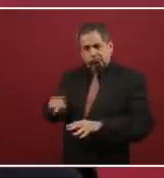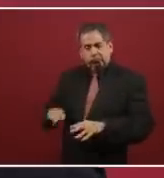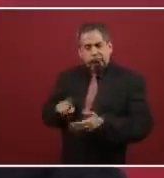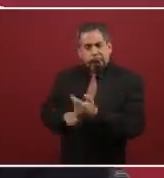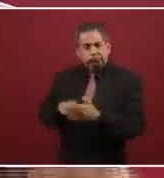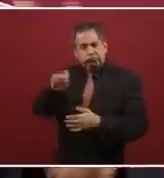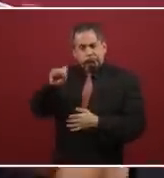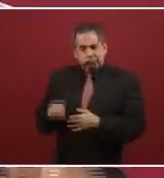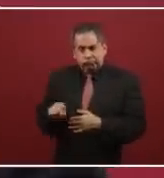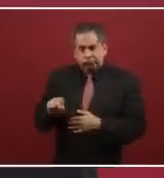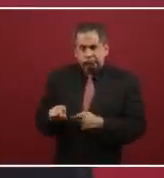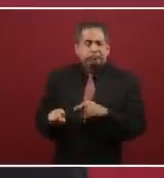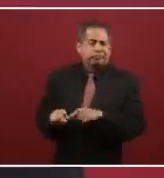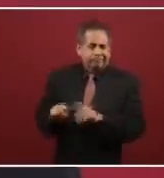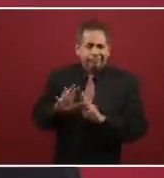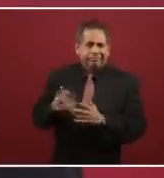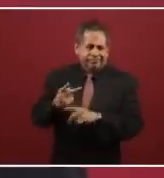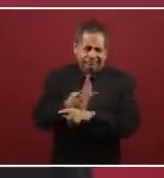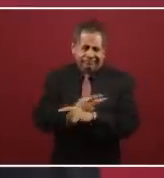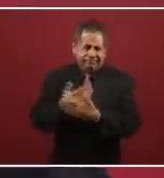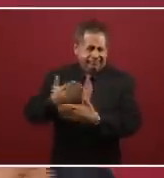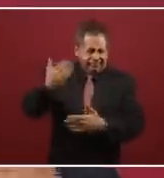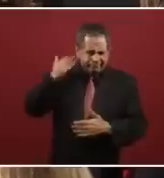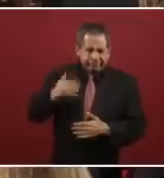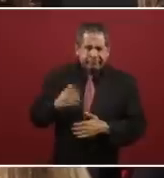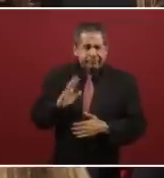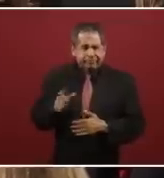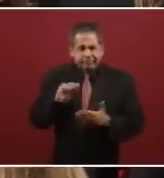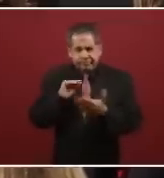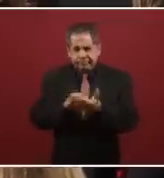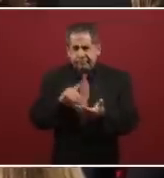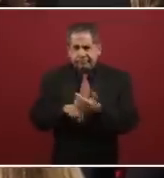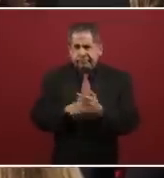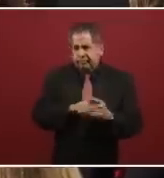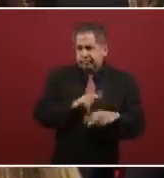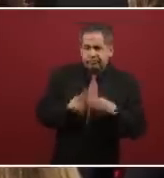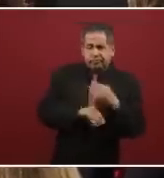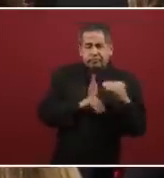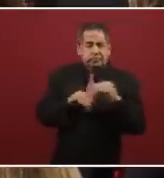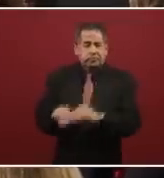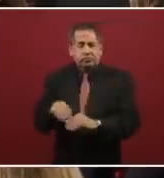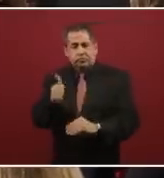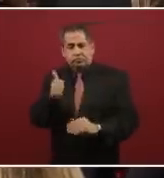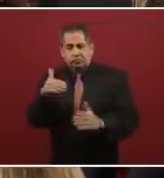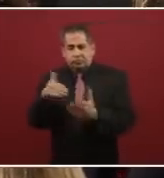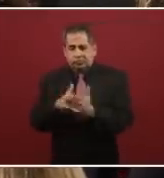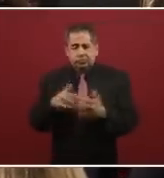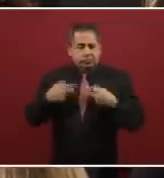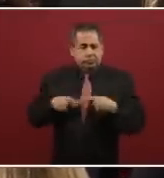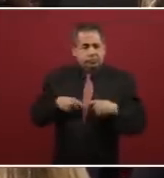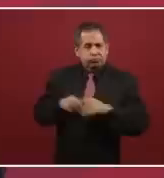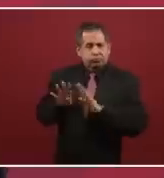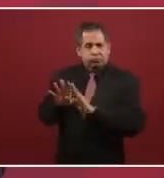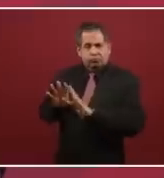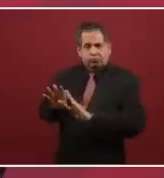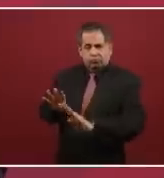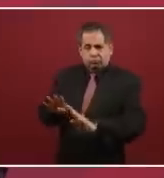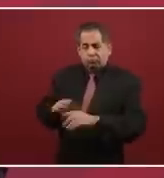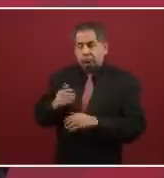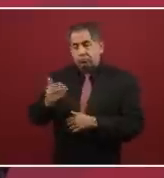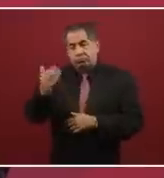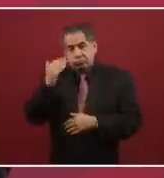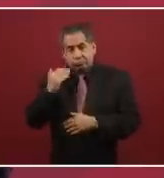Es parte de un programa. Ya se tenían contemplado que iban a estar 6,000 elementos. Les estoy hablando